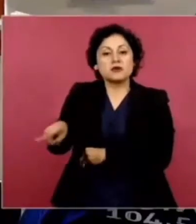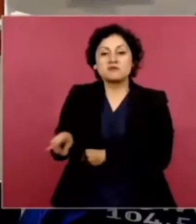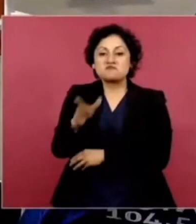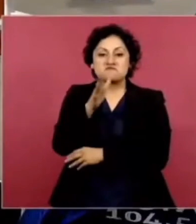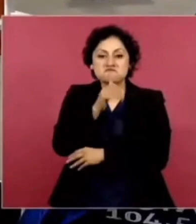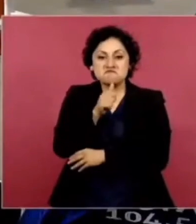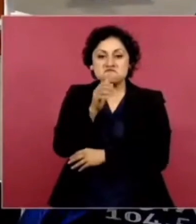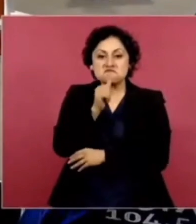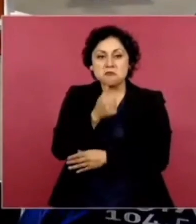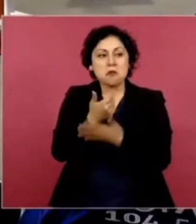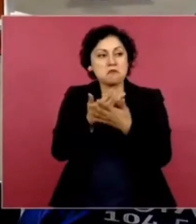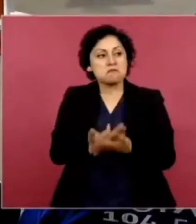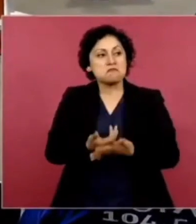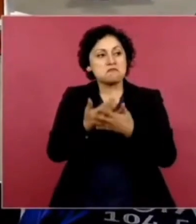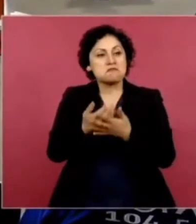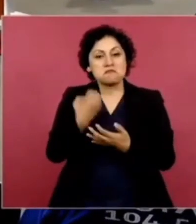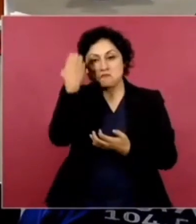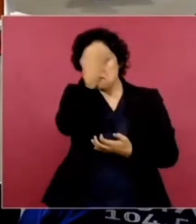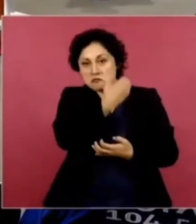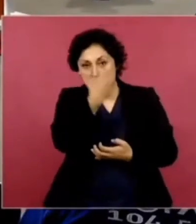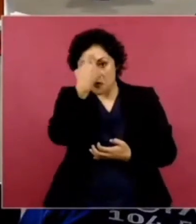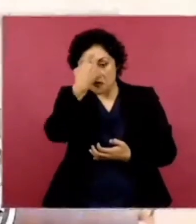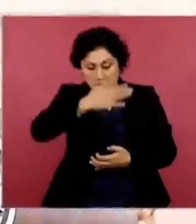estudios necesarios para saber si lo van a operar.